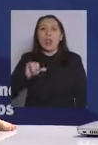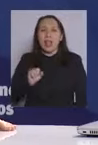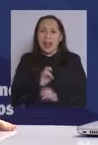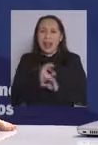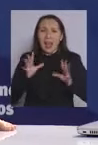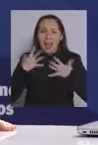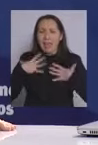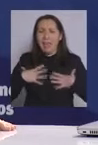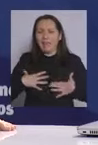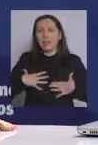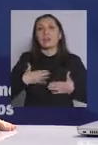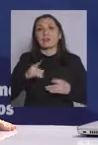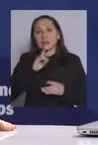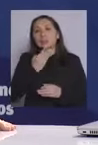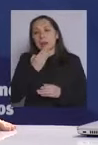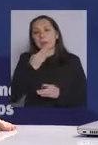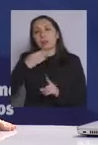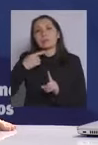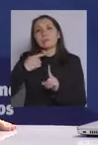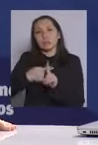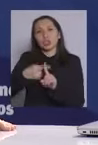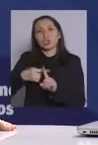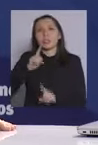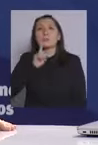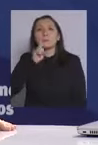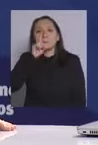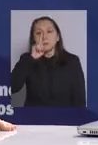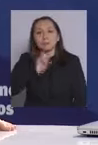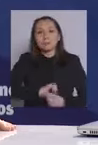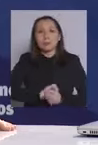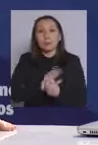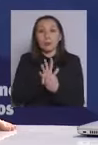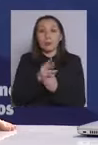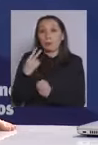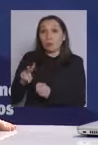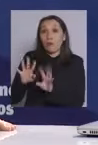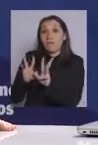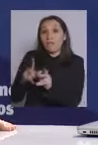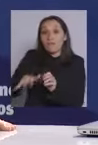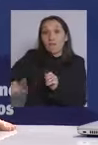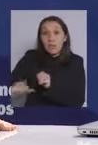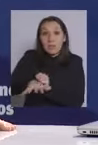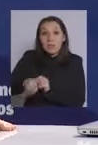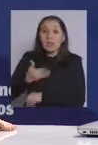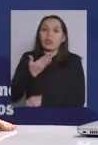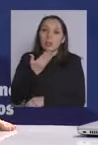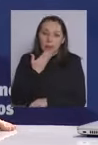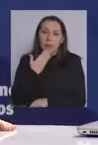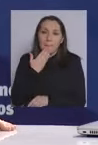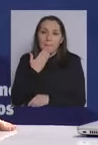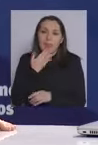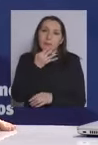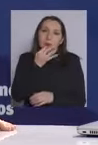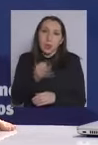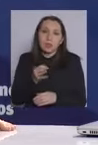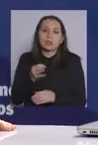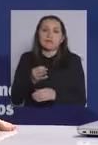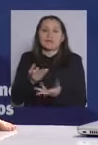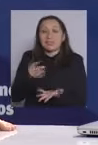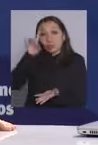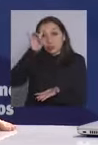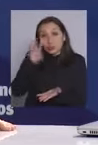con PCR positiva para coronavirus. Su familia también, digamos, sabemos